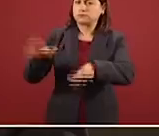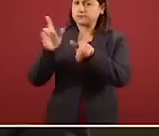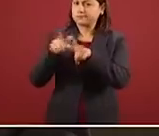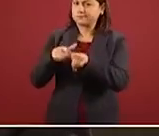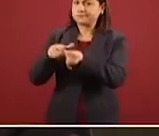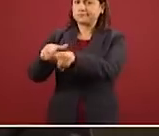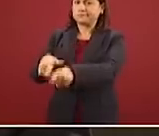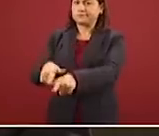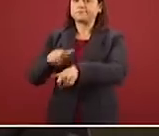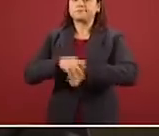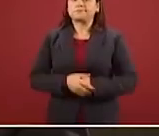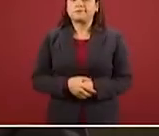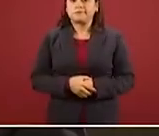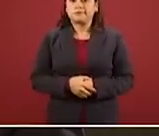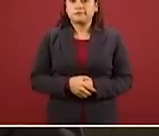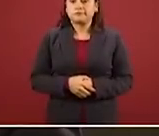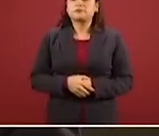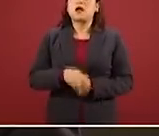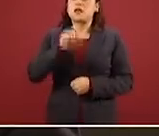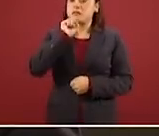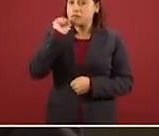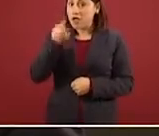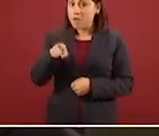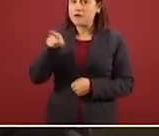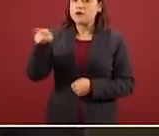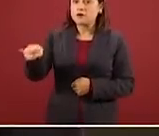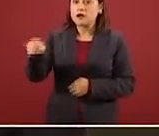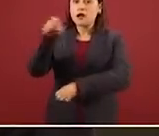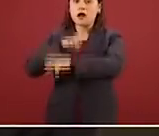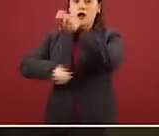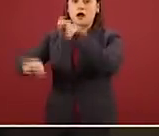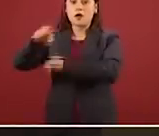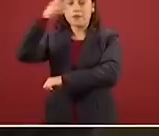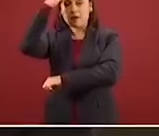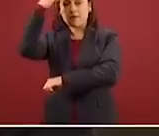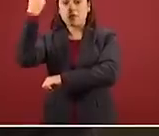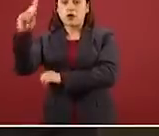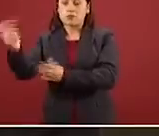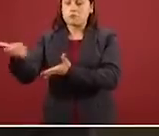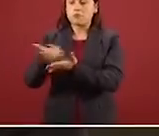si pagan los impuestos, pues es una fuente